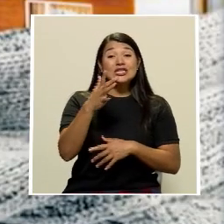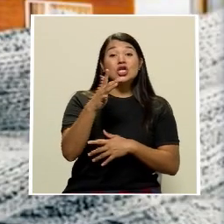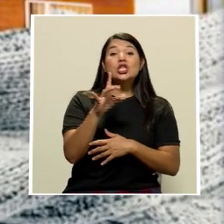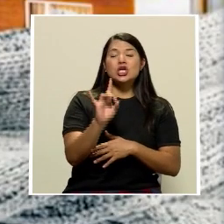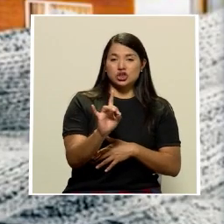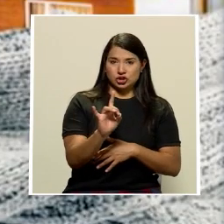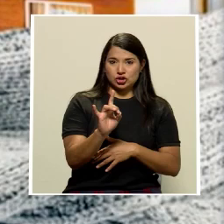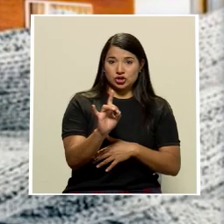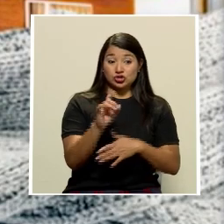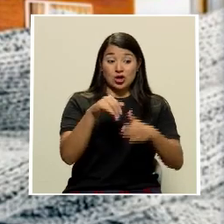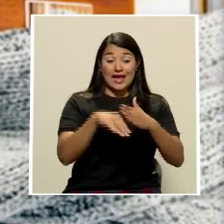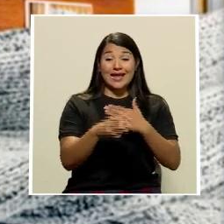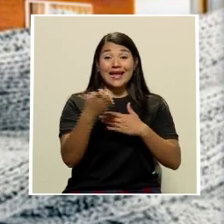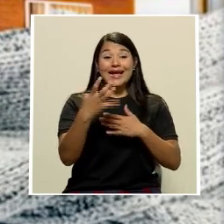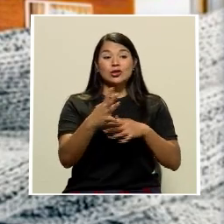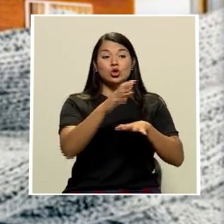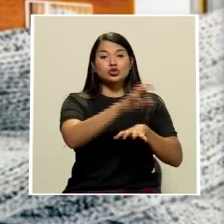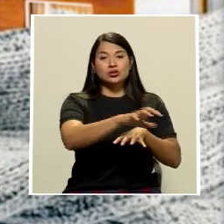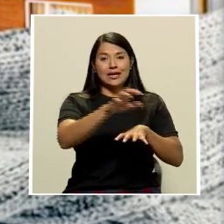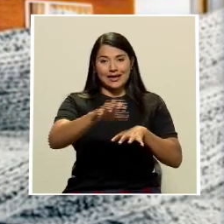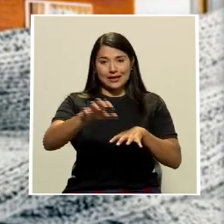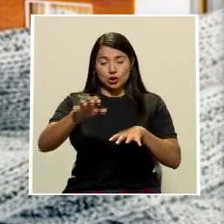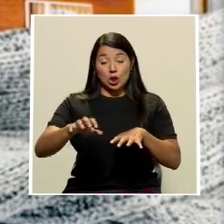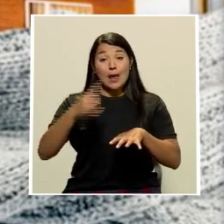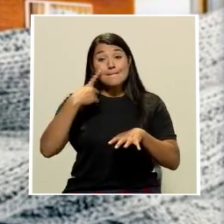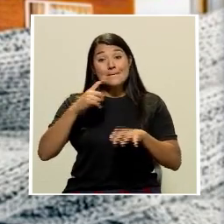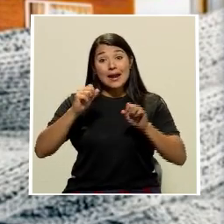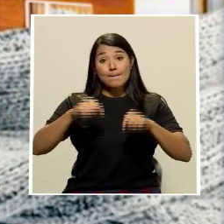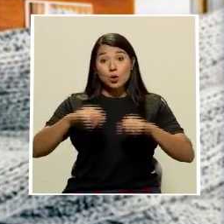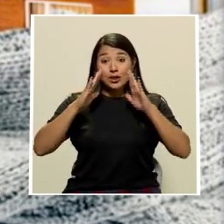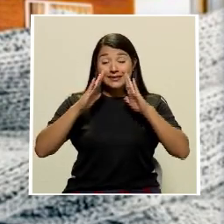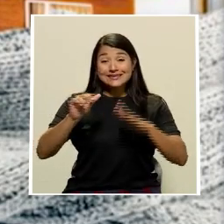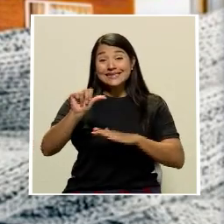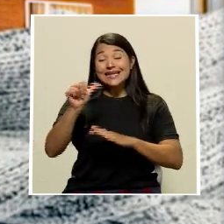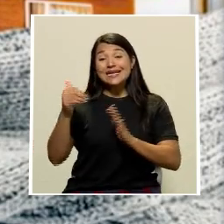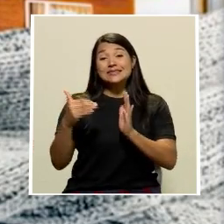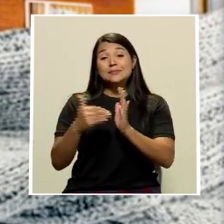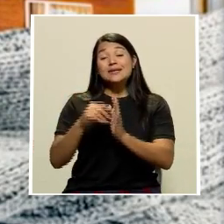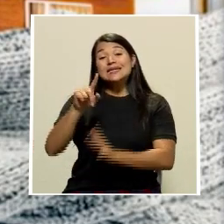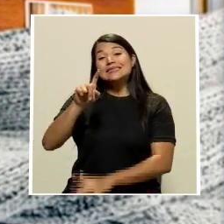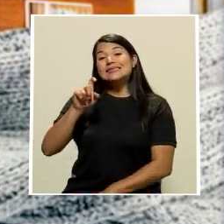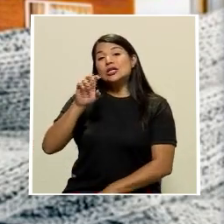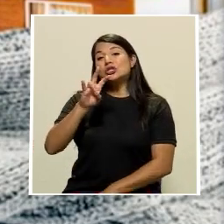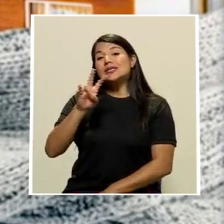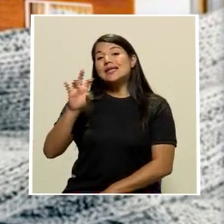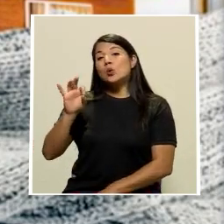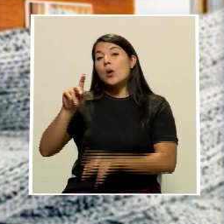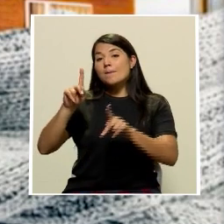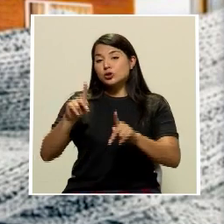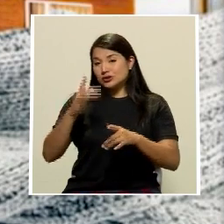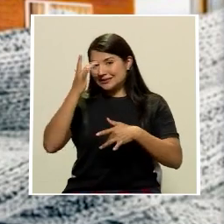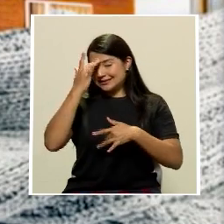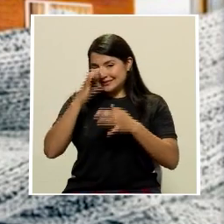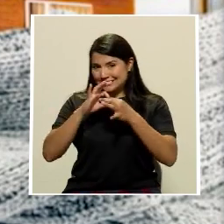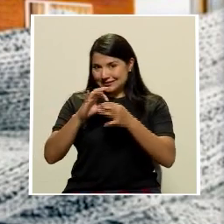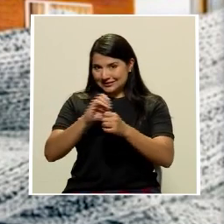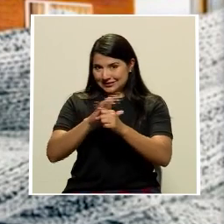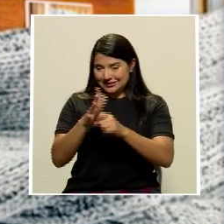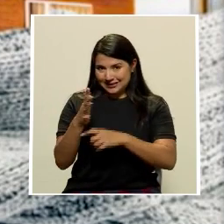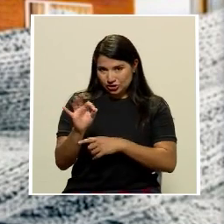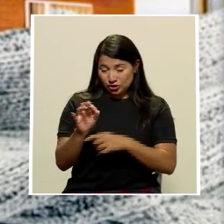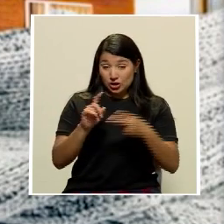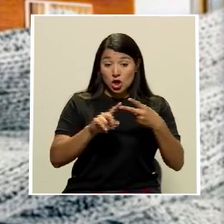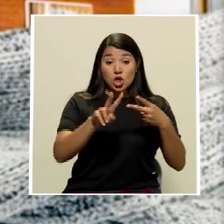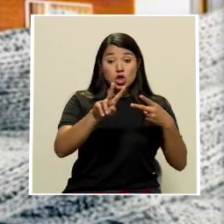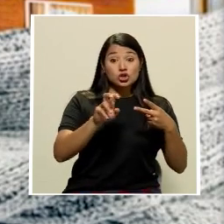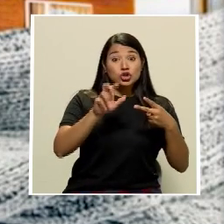118 disponibles en 14 cantones para 10.179 personas relacionadas con COVID-19, 203